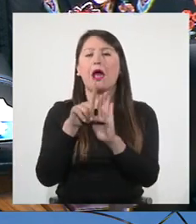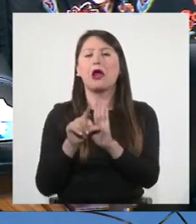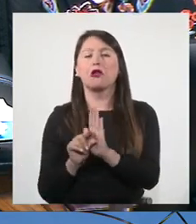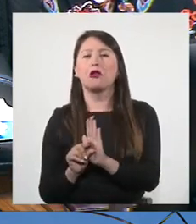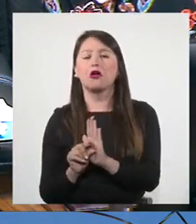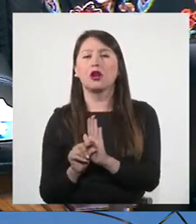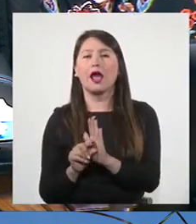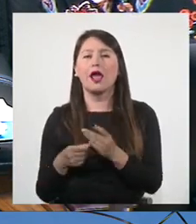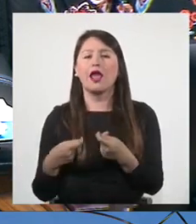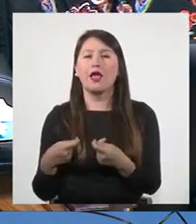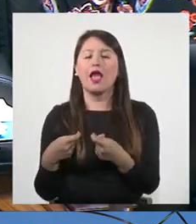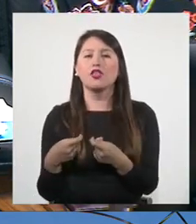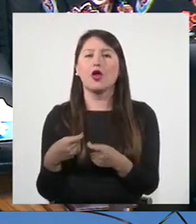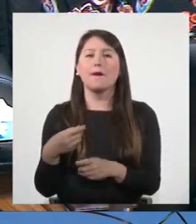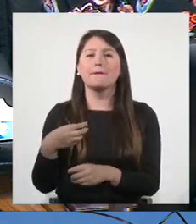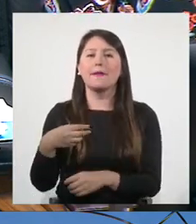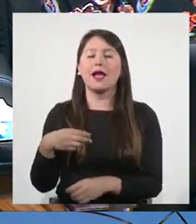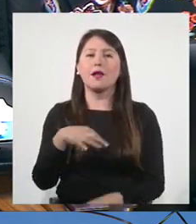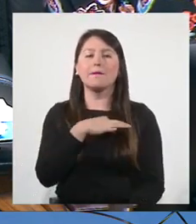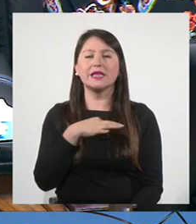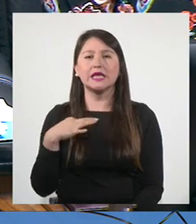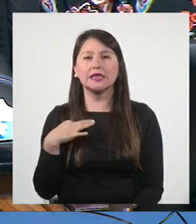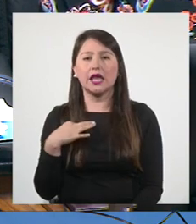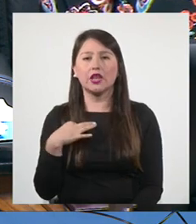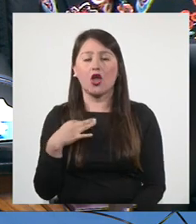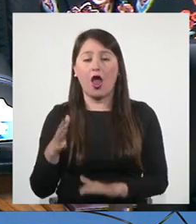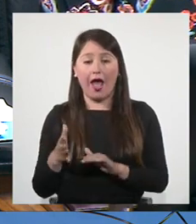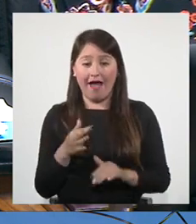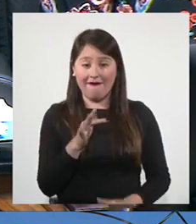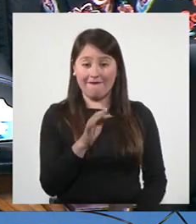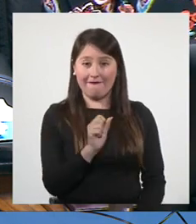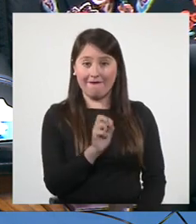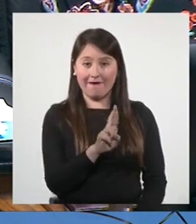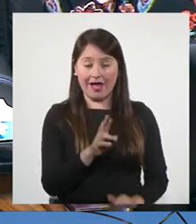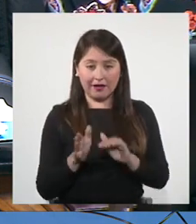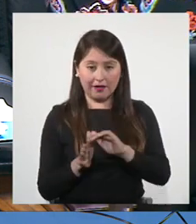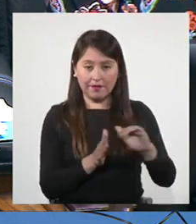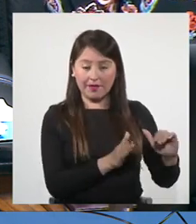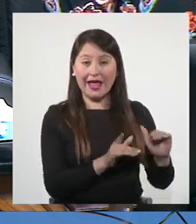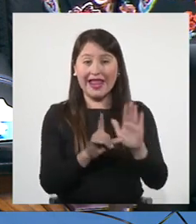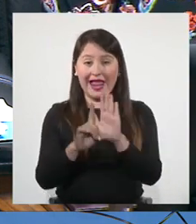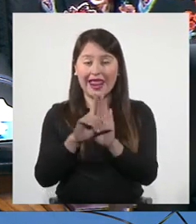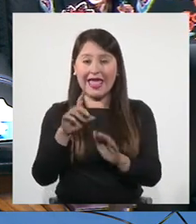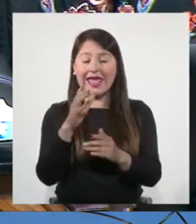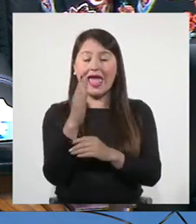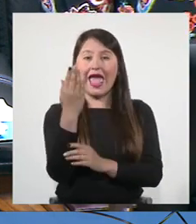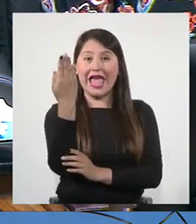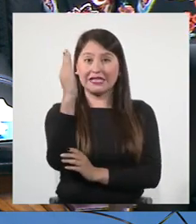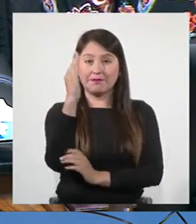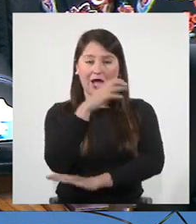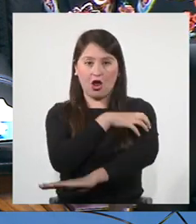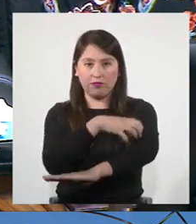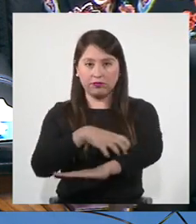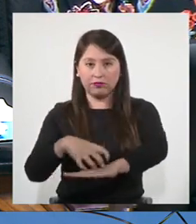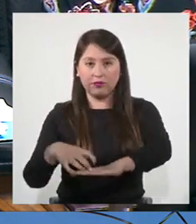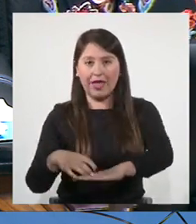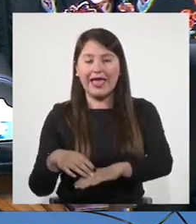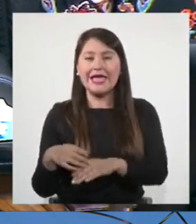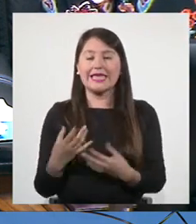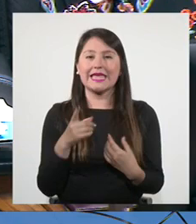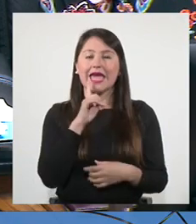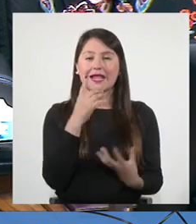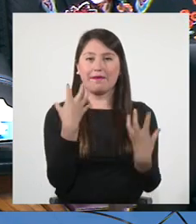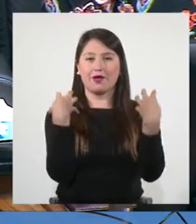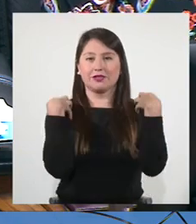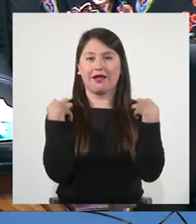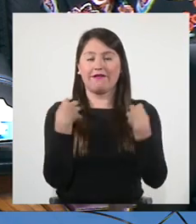ministerios. Aparte de eso, del FAR quedó, de la ley espejo, quedó un monto que administra el Ministerio de Transporte. Ya no